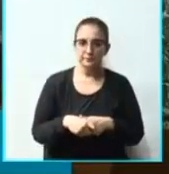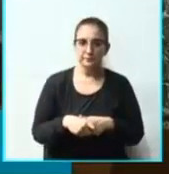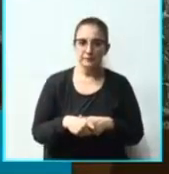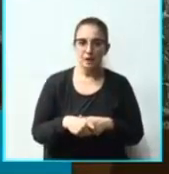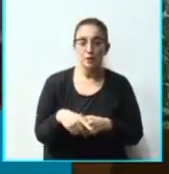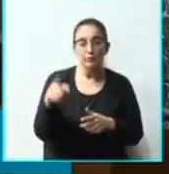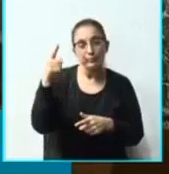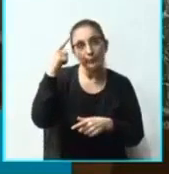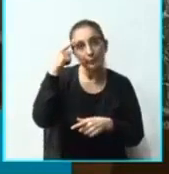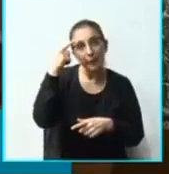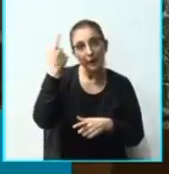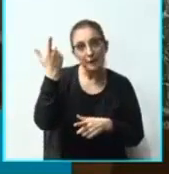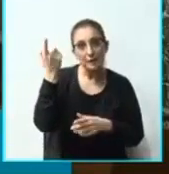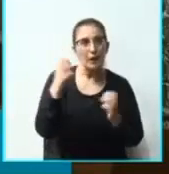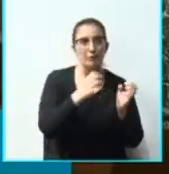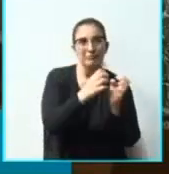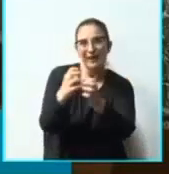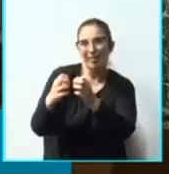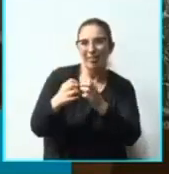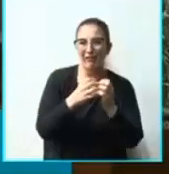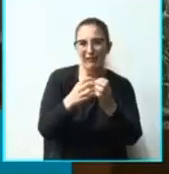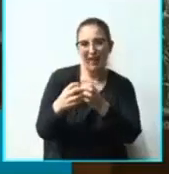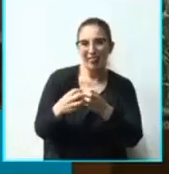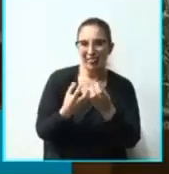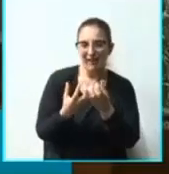creo que este debate nos tiene que servir